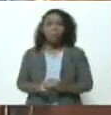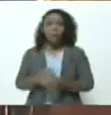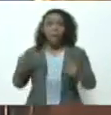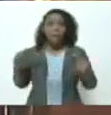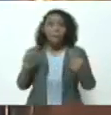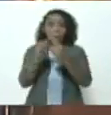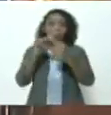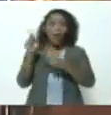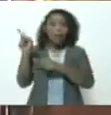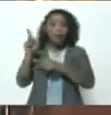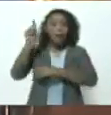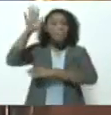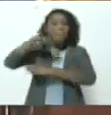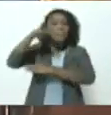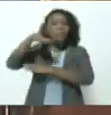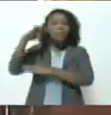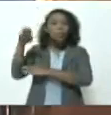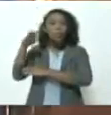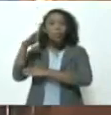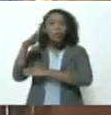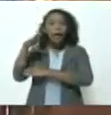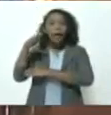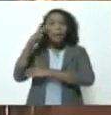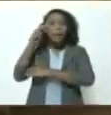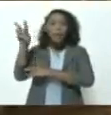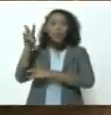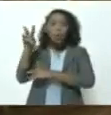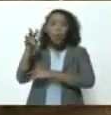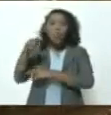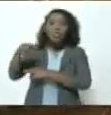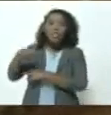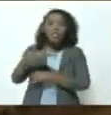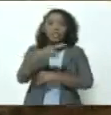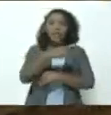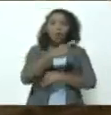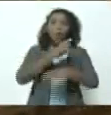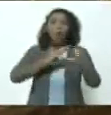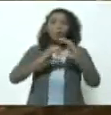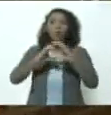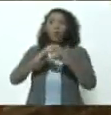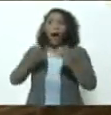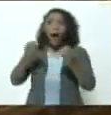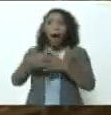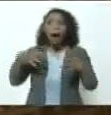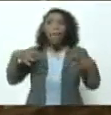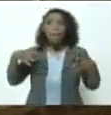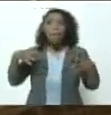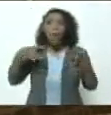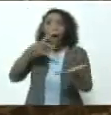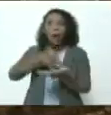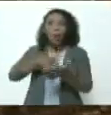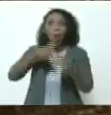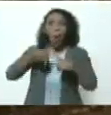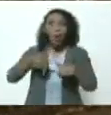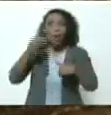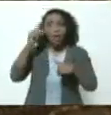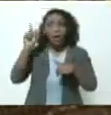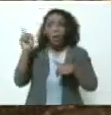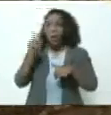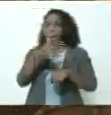este paisaje cruzando un río que lo comunica con el campo de Carabobo, que hoy en día no se parece a